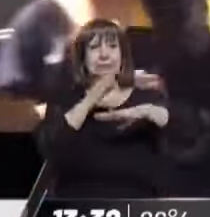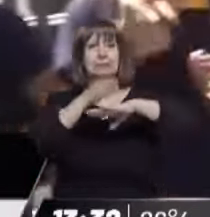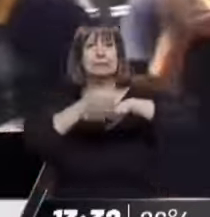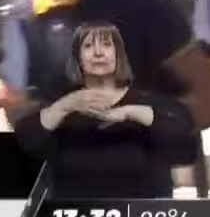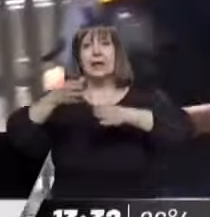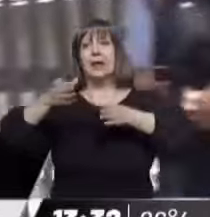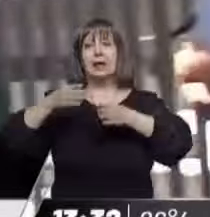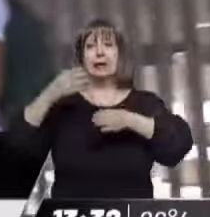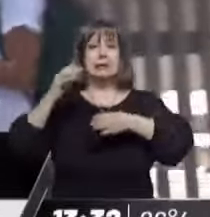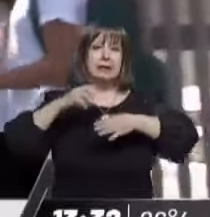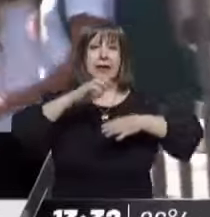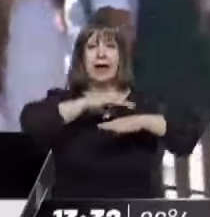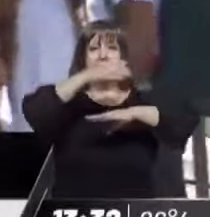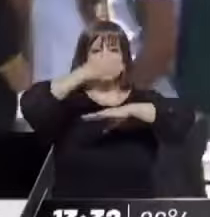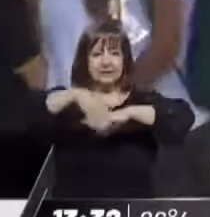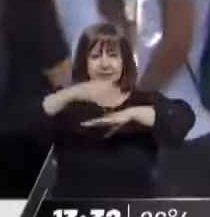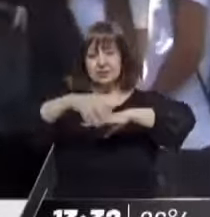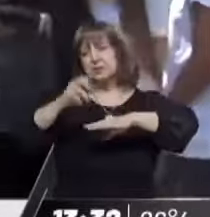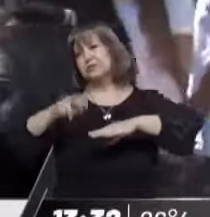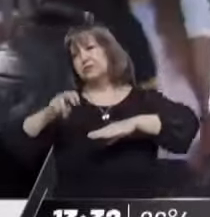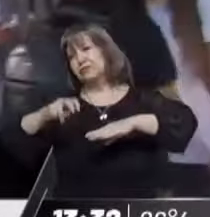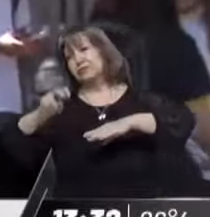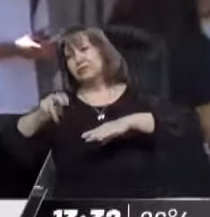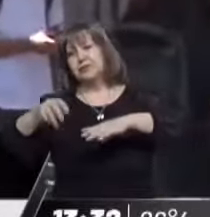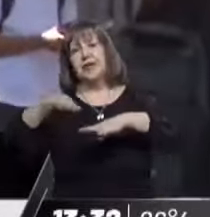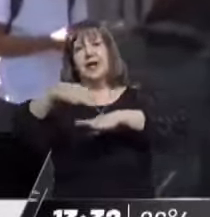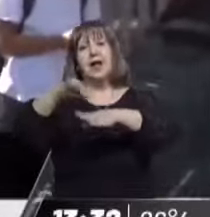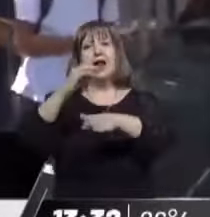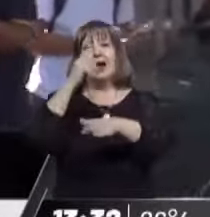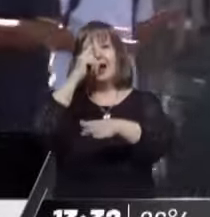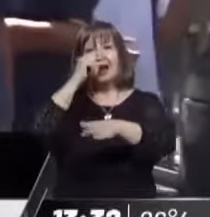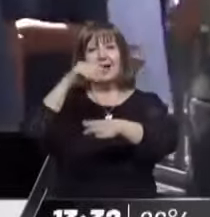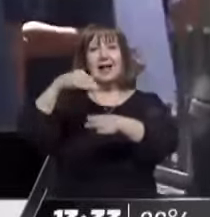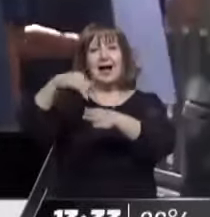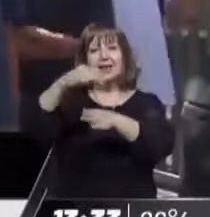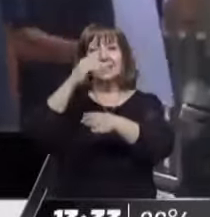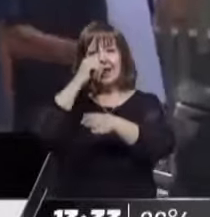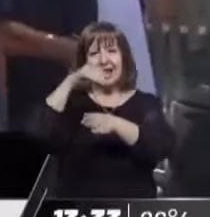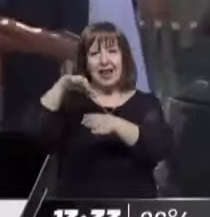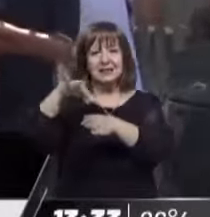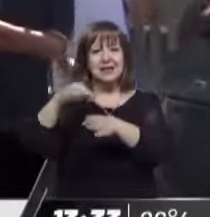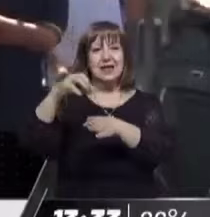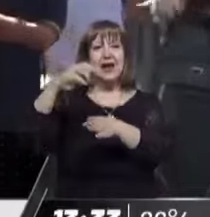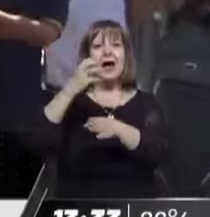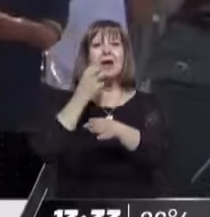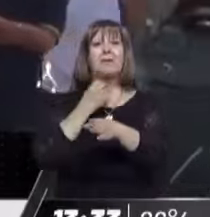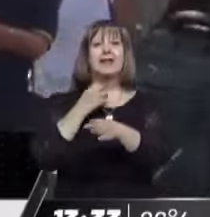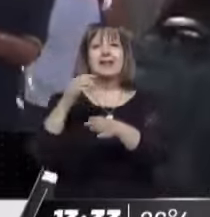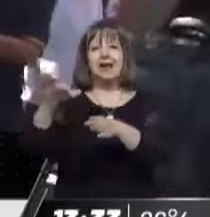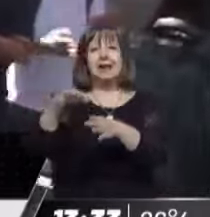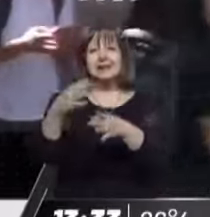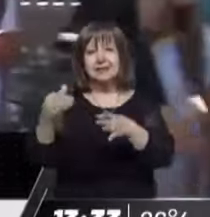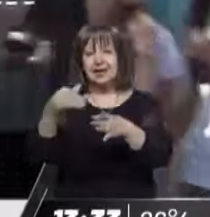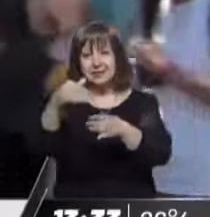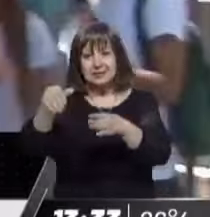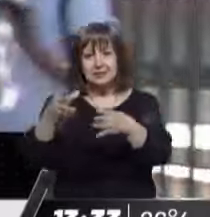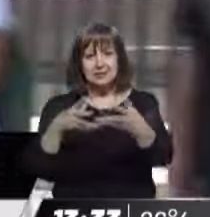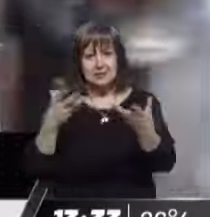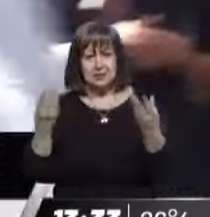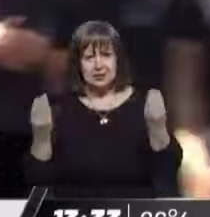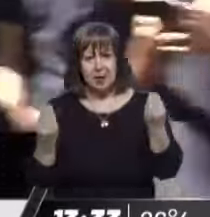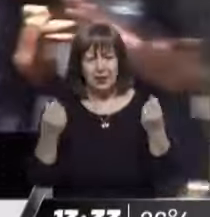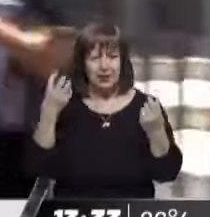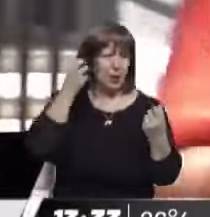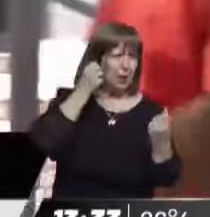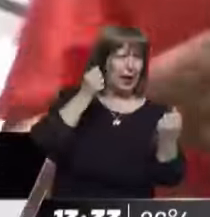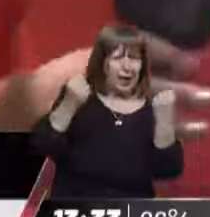en la calle Las Heras, sobre Patricias Mendocinas y Las Heras. Una agresión muy fuerte que ha generado la movilización de toda la comunidad.